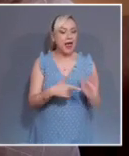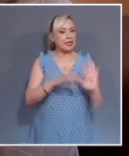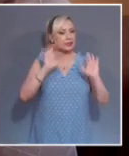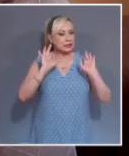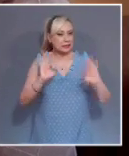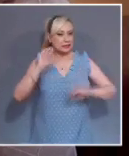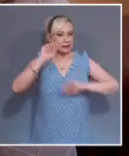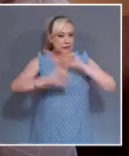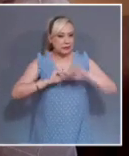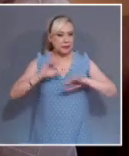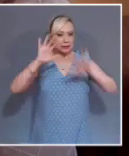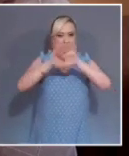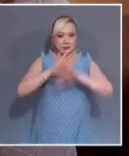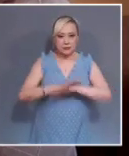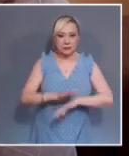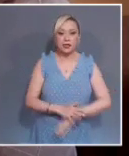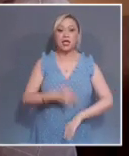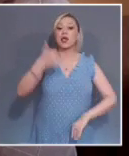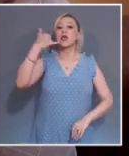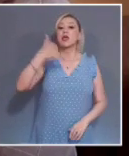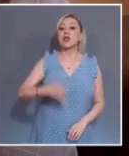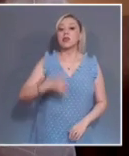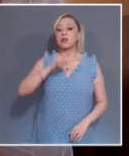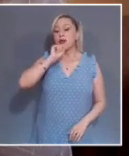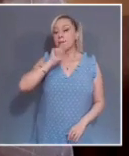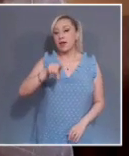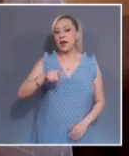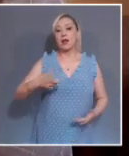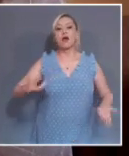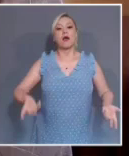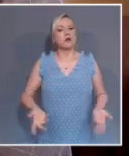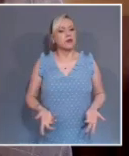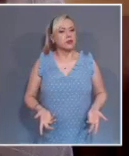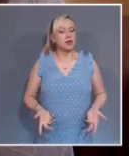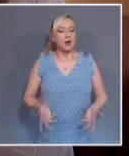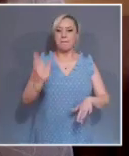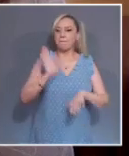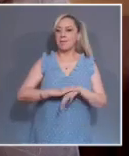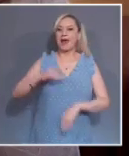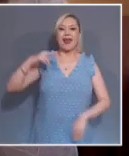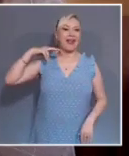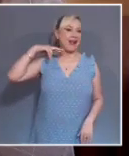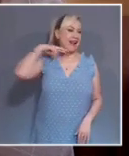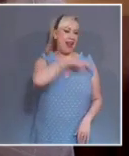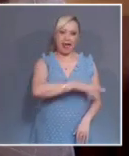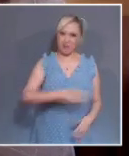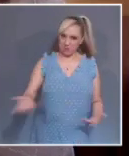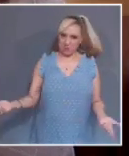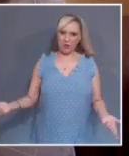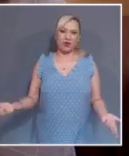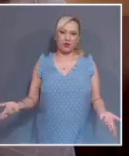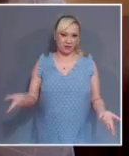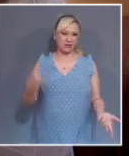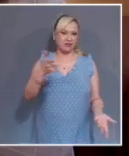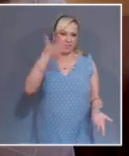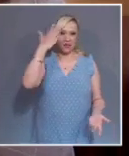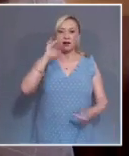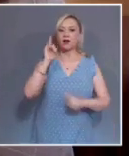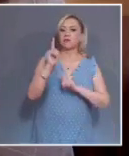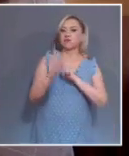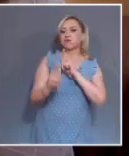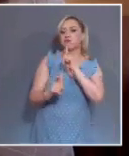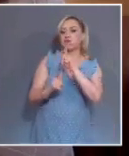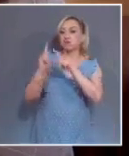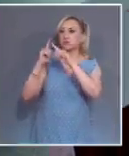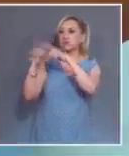hacer y sobre todo pues también para que sea mucho más rápido, ¿no? Porque sin duda sin su participación sea